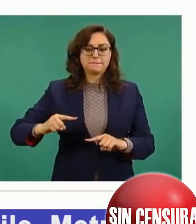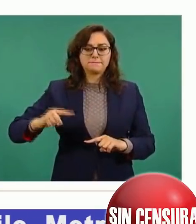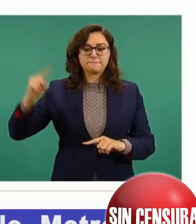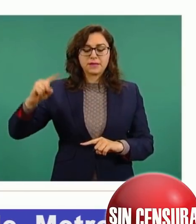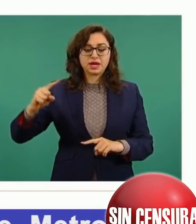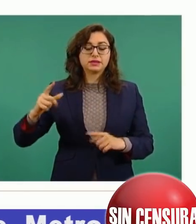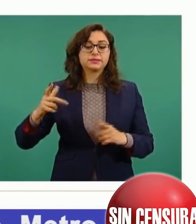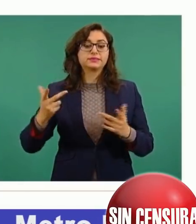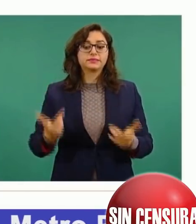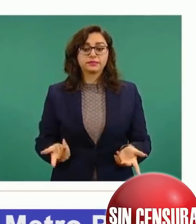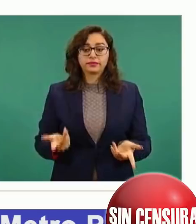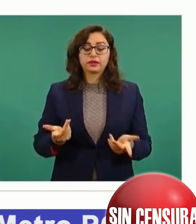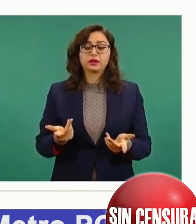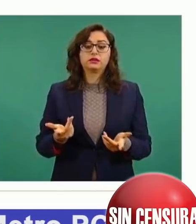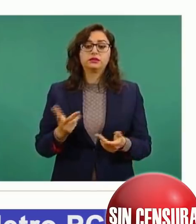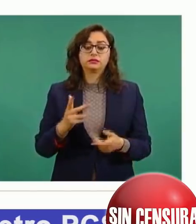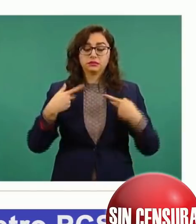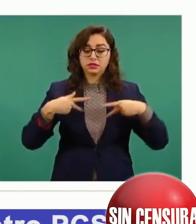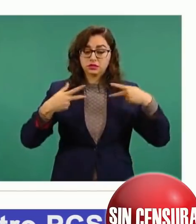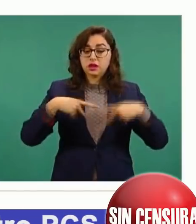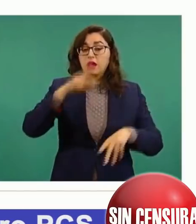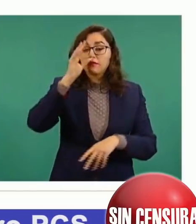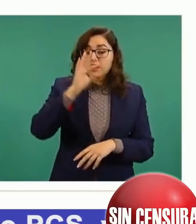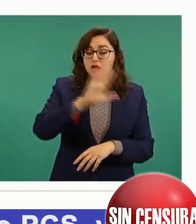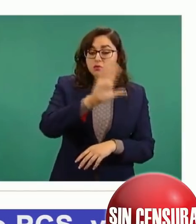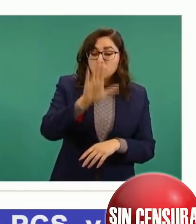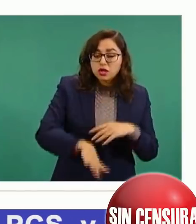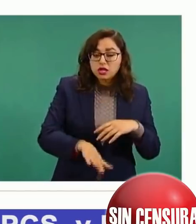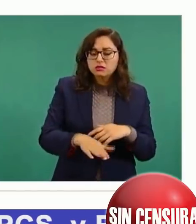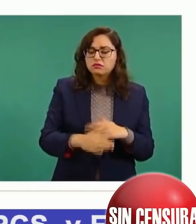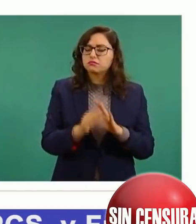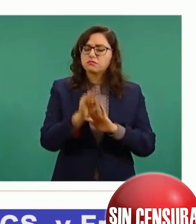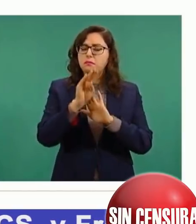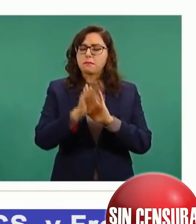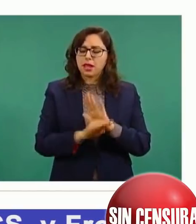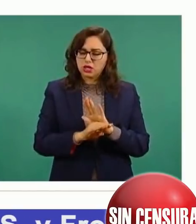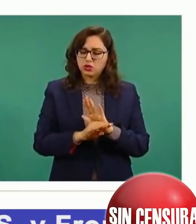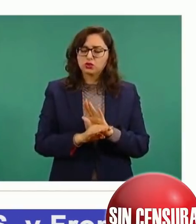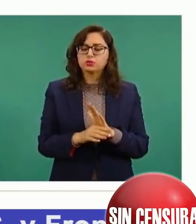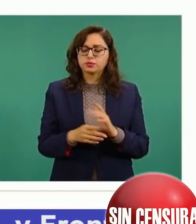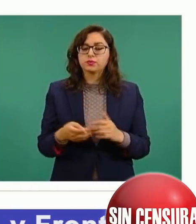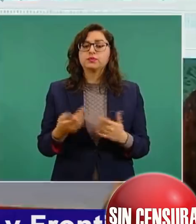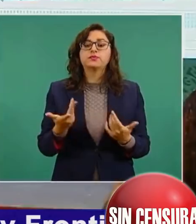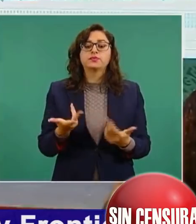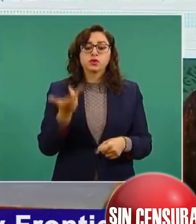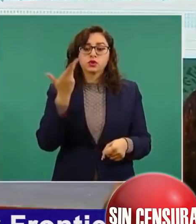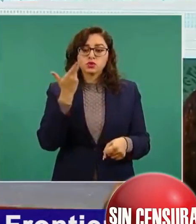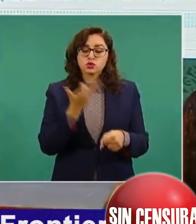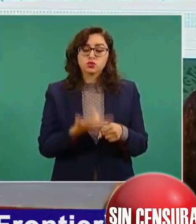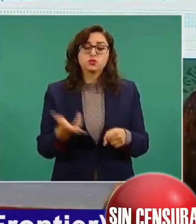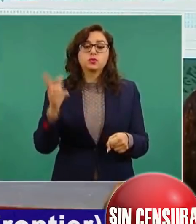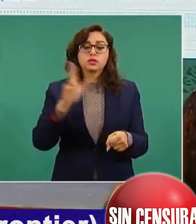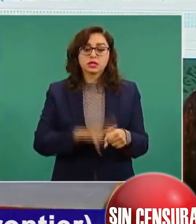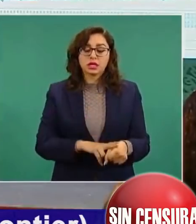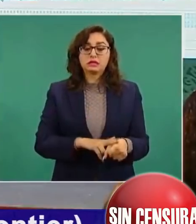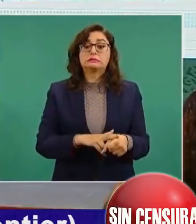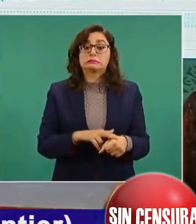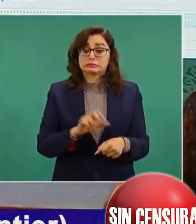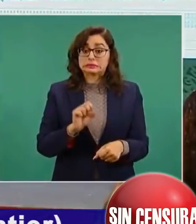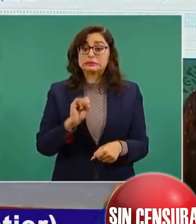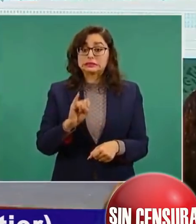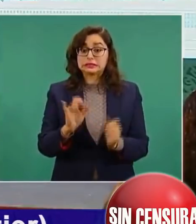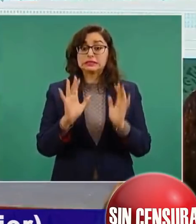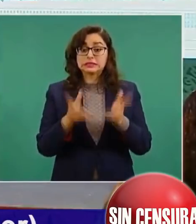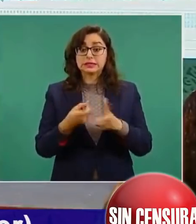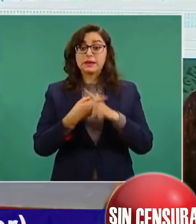tenido tan importante repercusión en la mortalidad, aunque se mantiene todavía alta, la siguiente, y la hospitalización en rápido